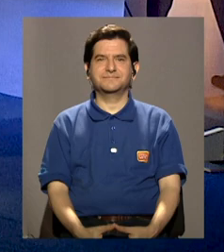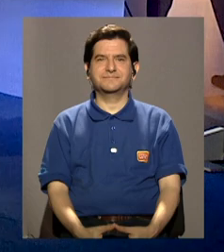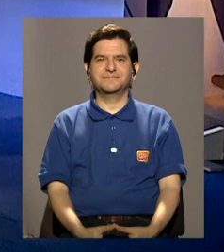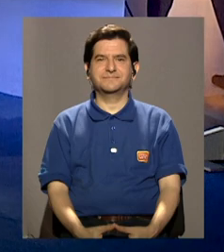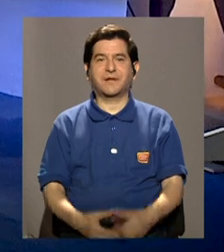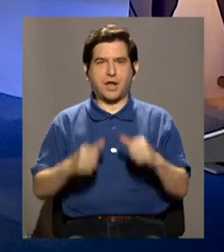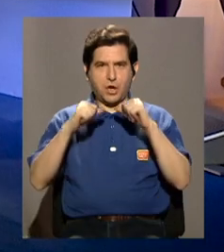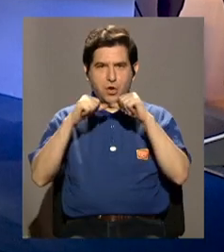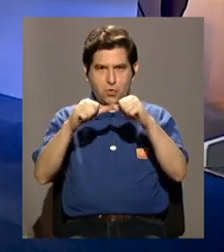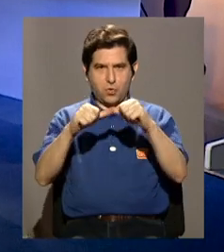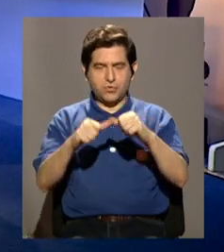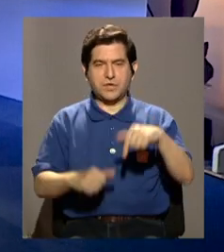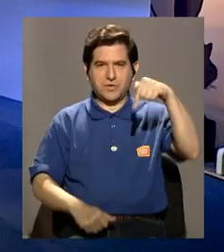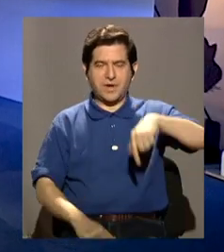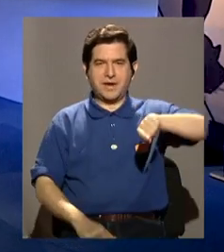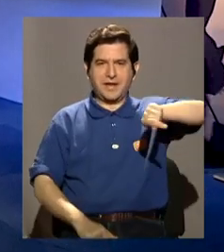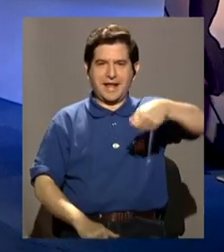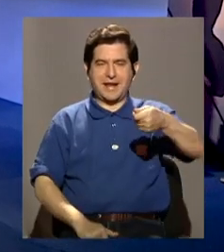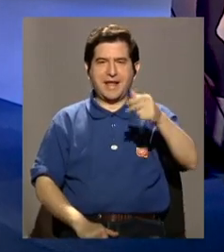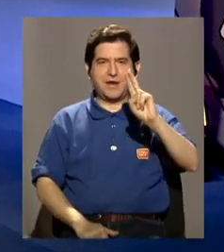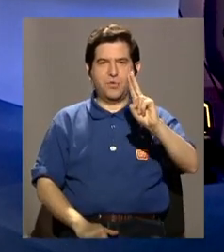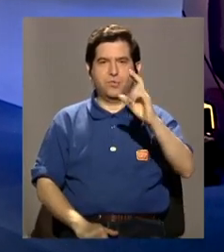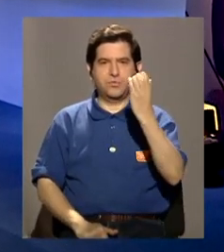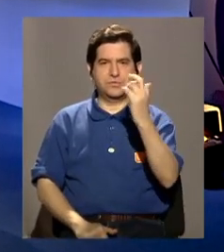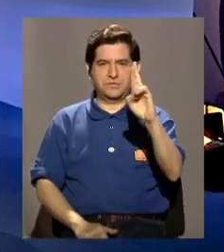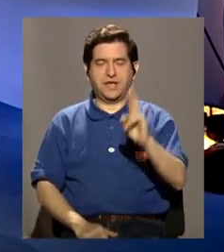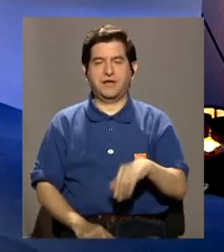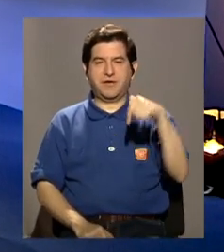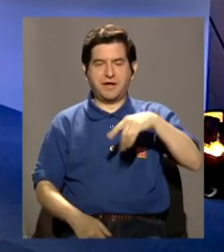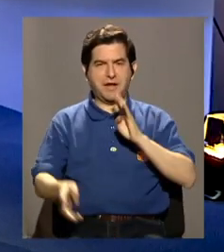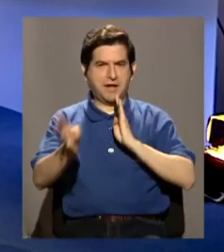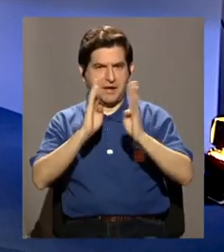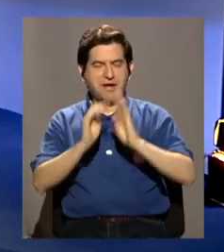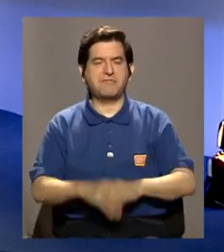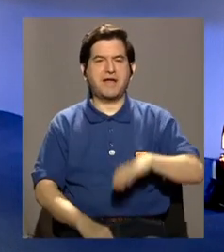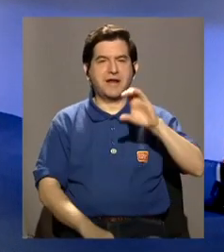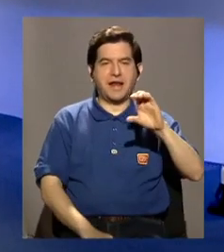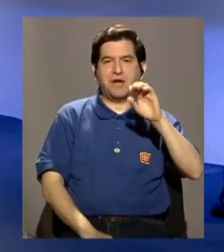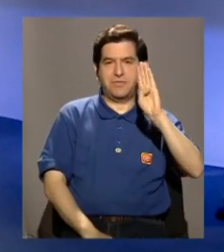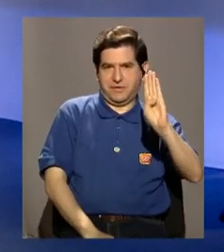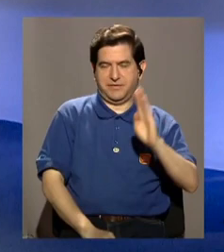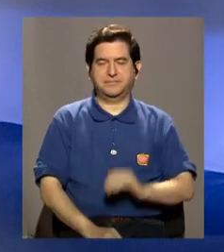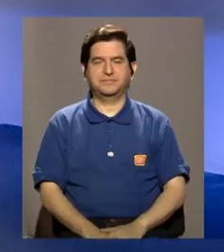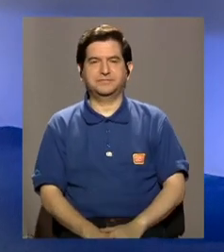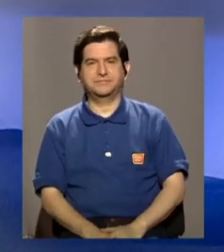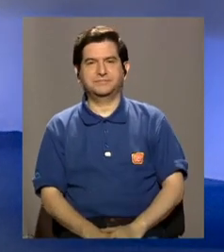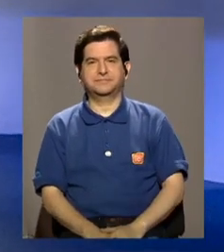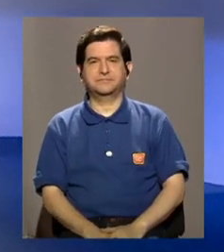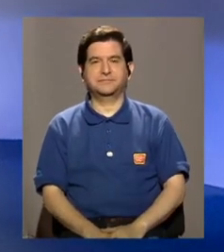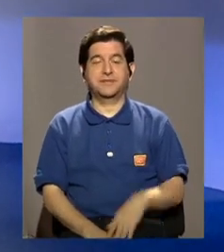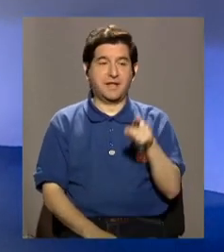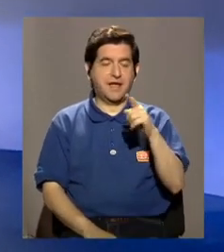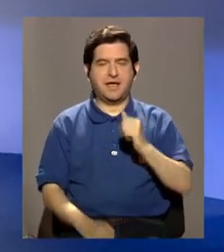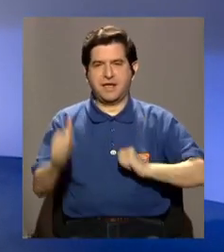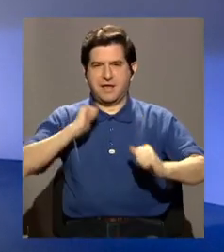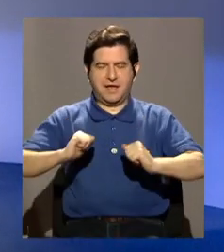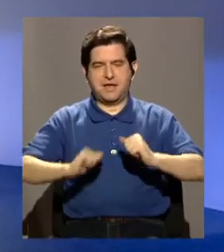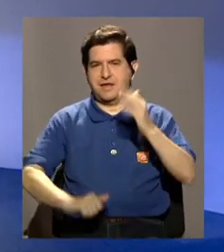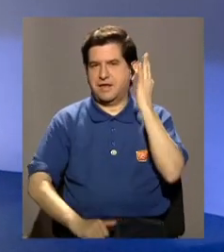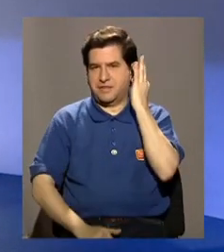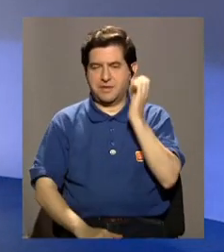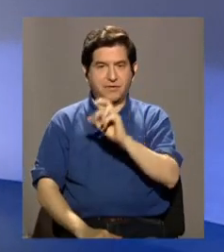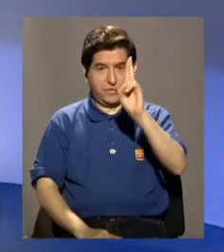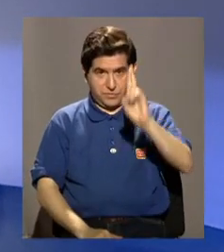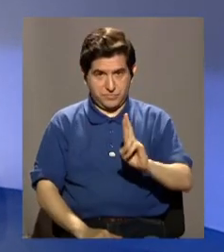regresamos a los estudios de canal hacer estamos conversando con claudia barrionuevo dramaturgia costarricense a